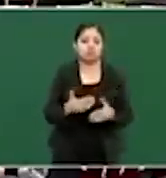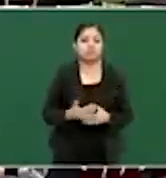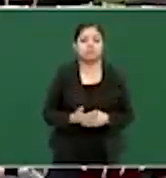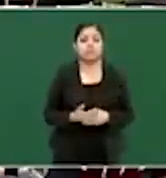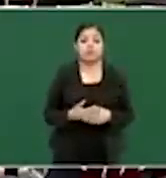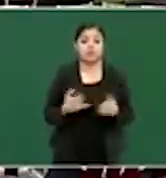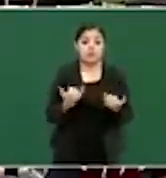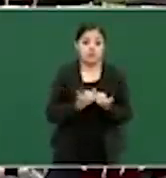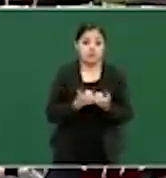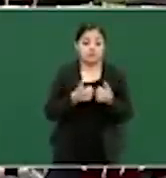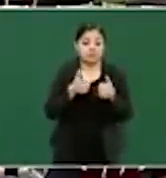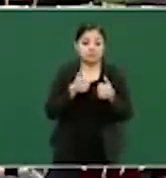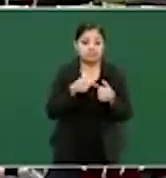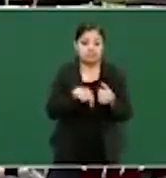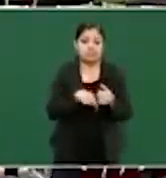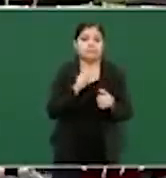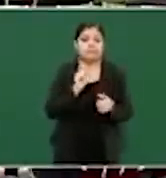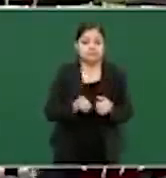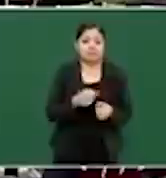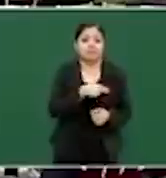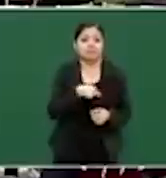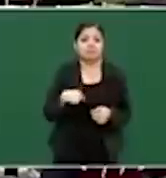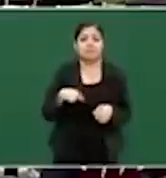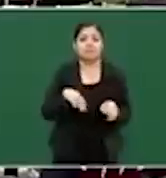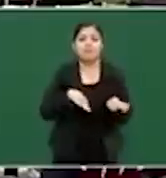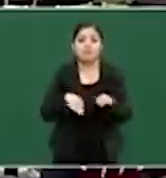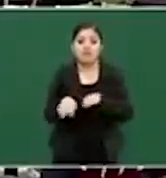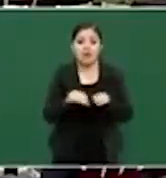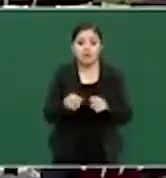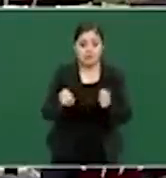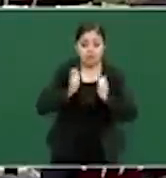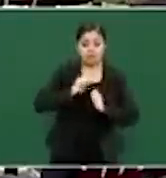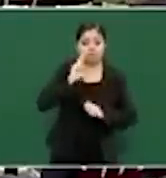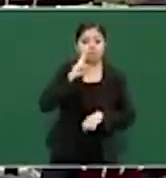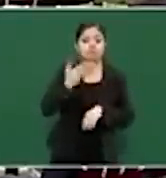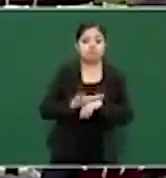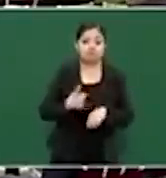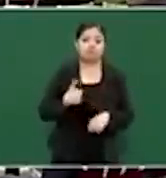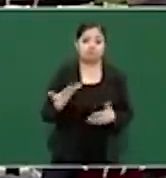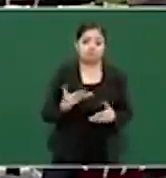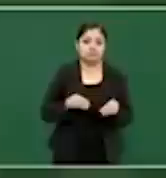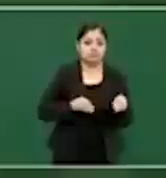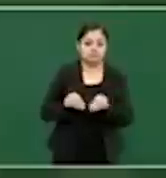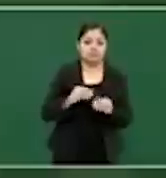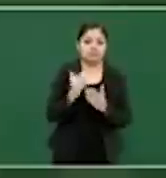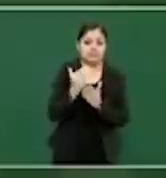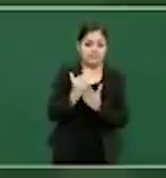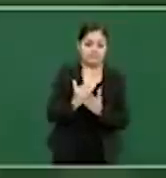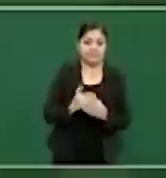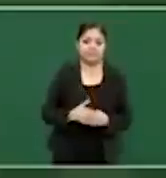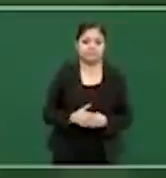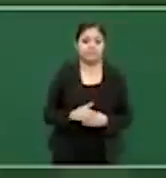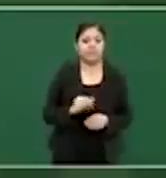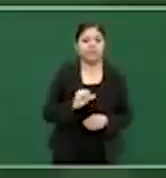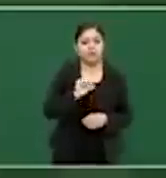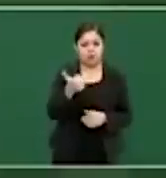con eficacia la tarea que nos han asignado. Un tema